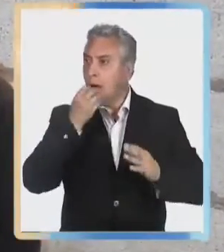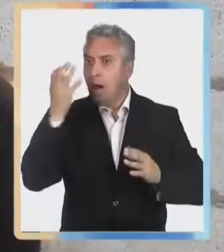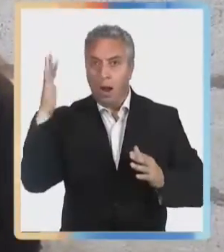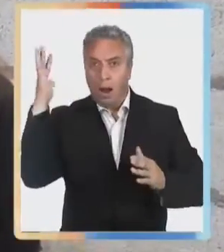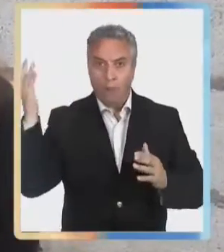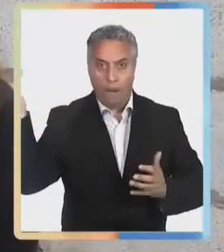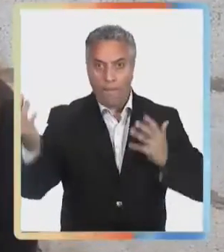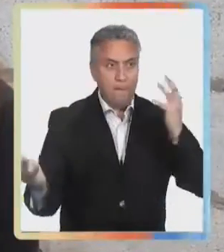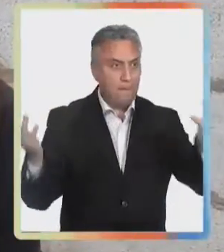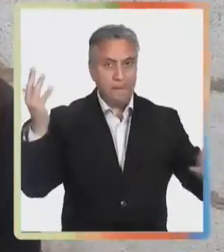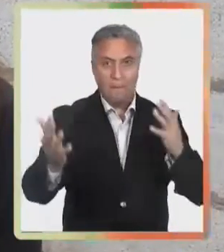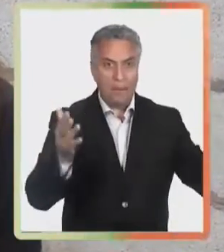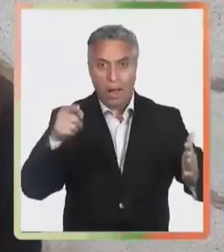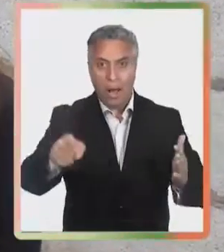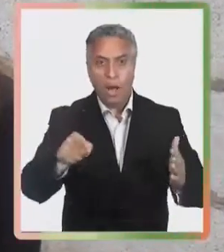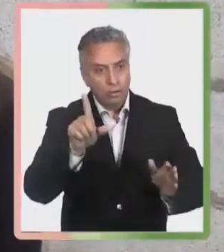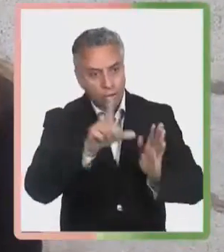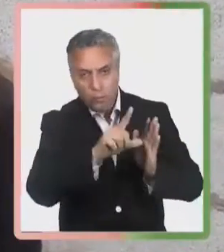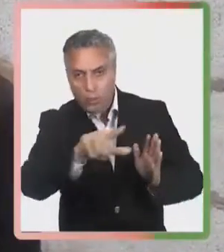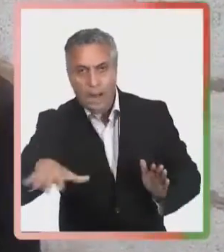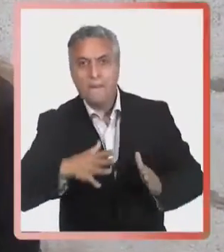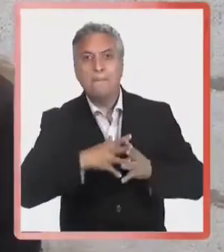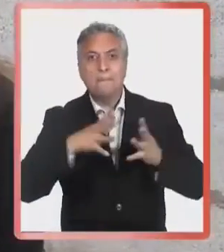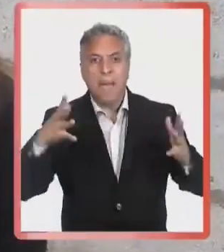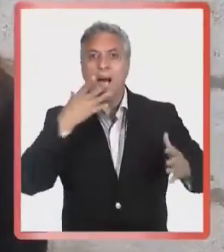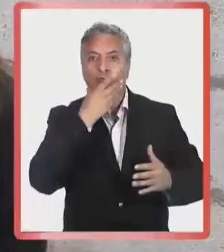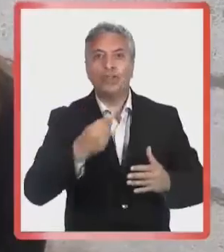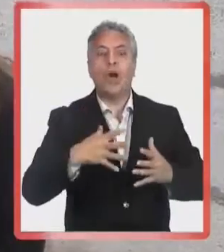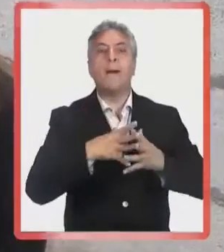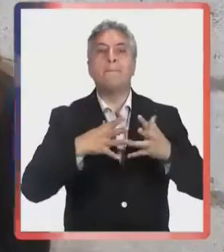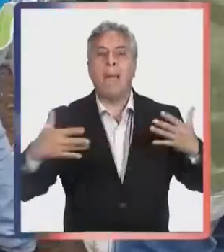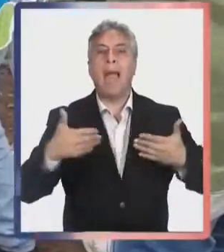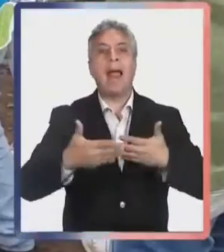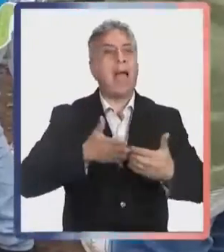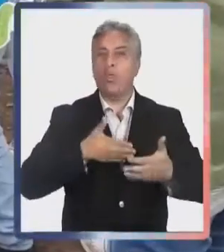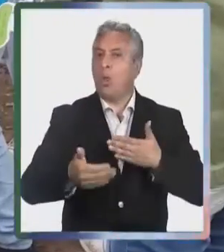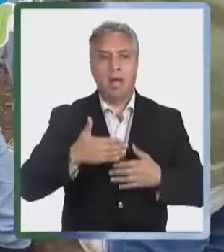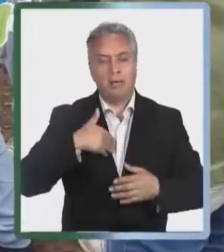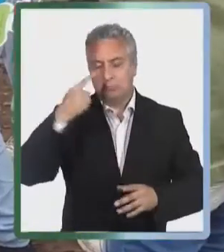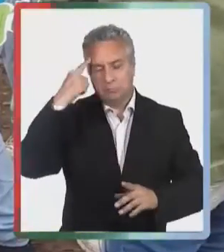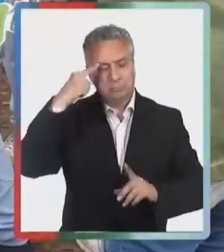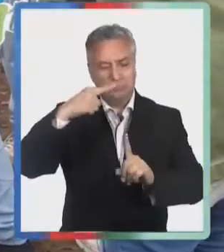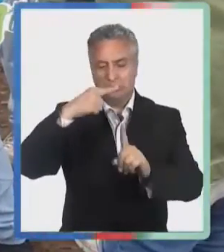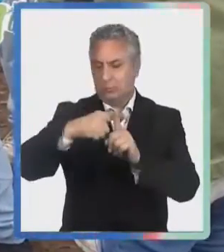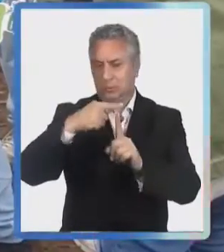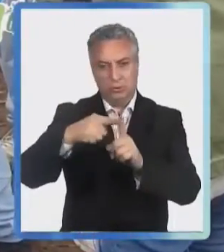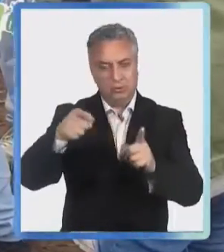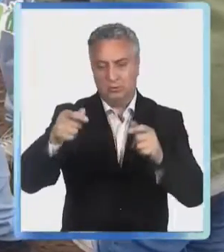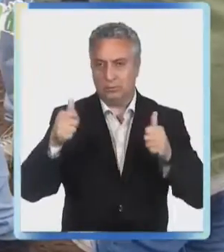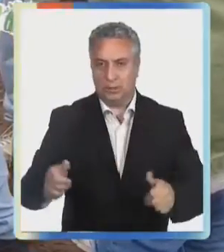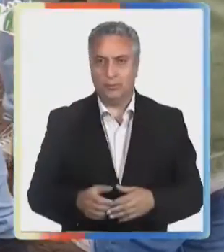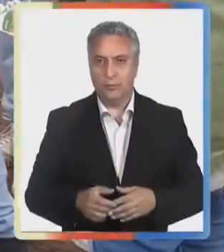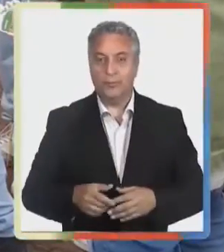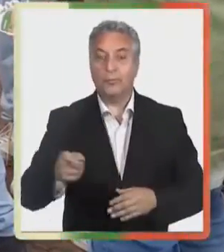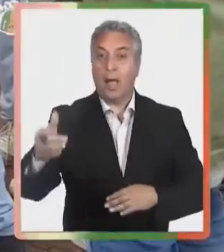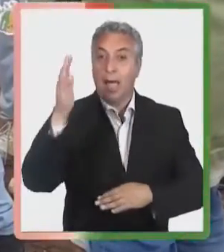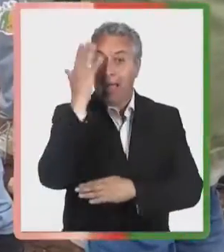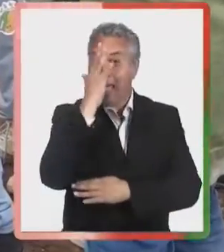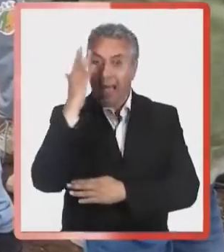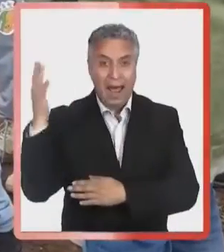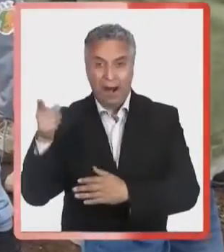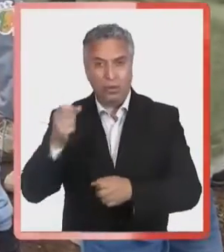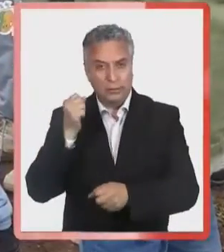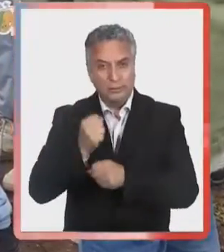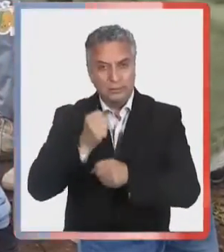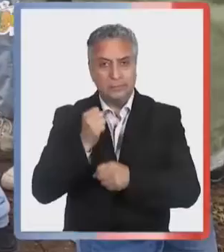para que el lugar esté más bonito, sea más natural, nos parece muy bien. El programa de arborización que impulsa CONAF en